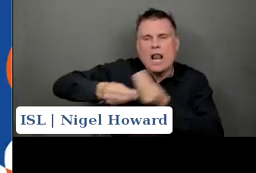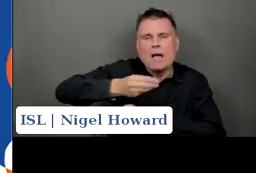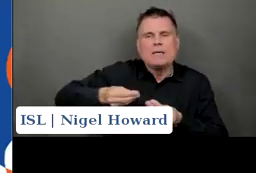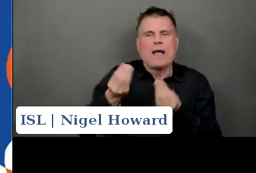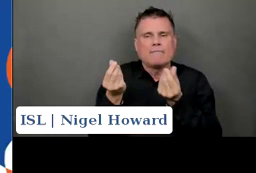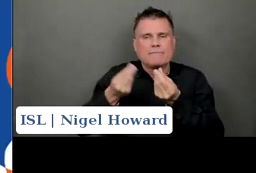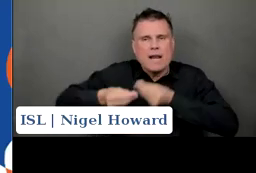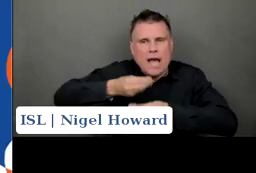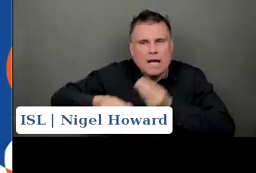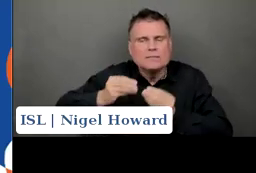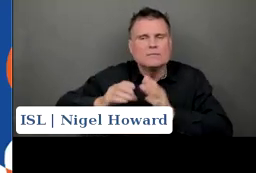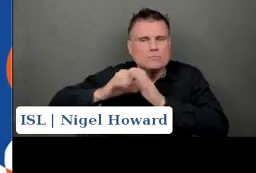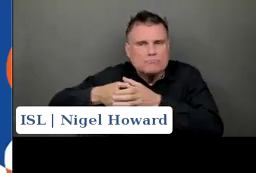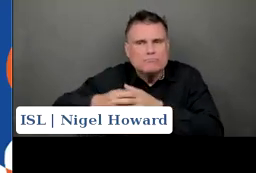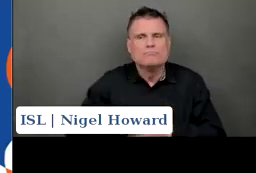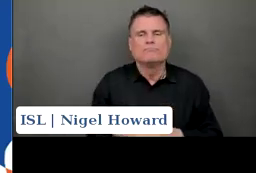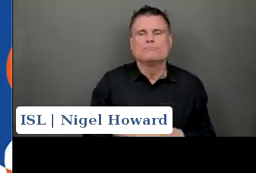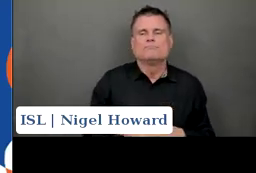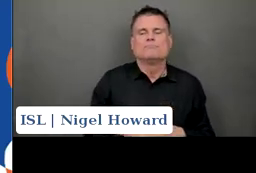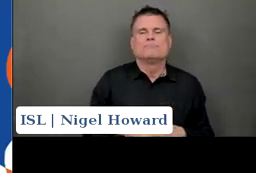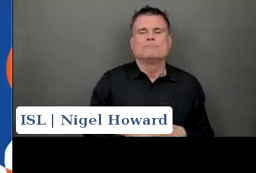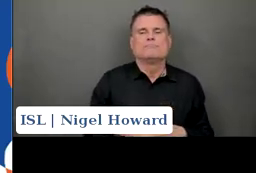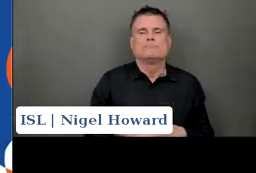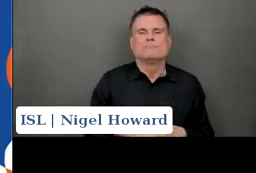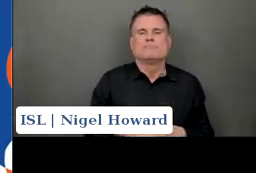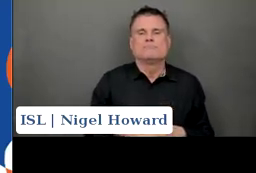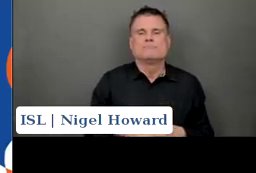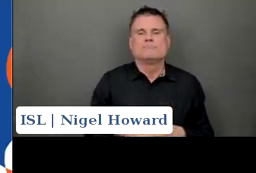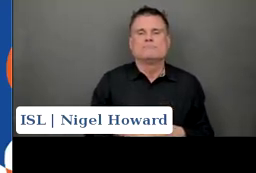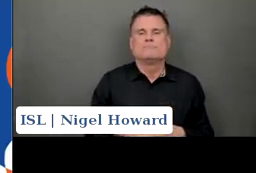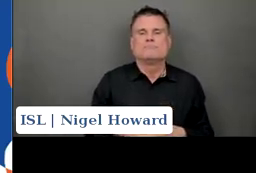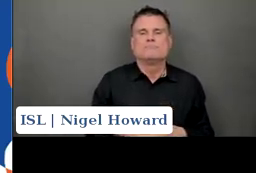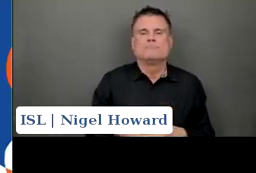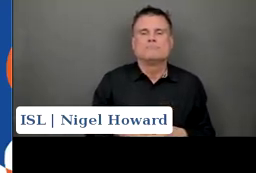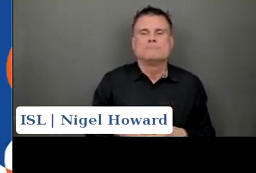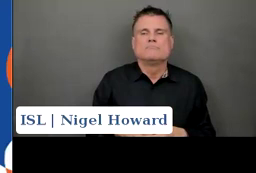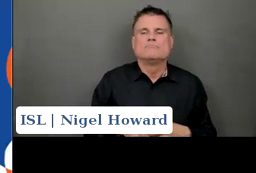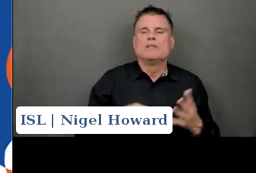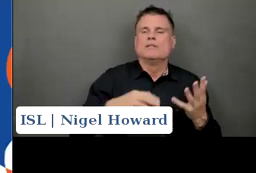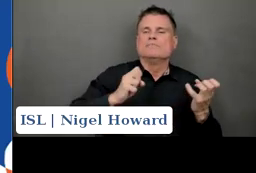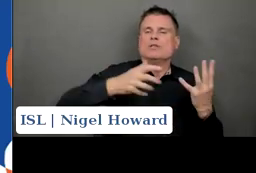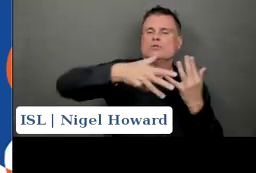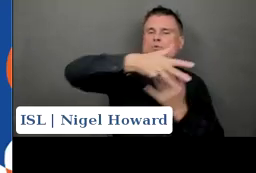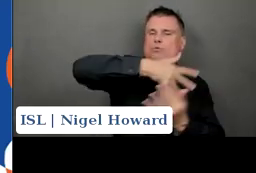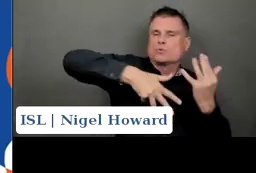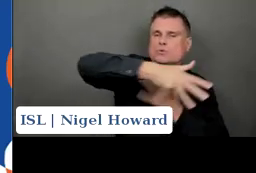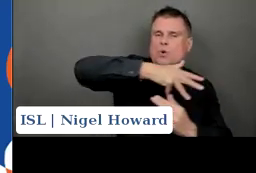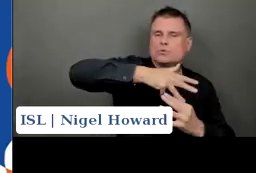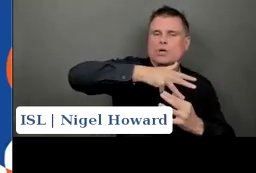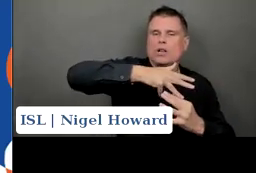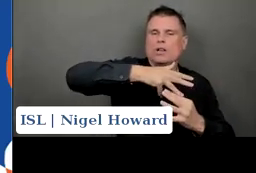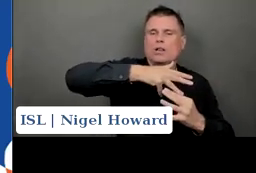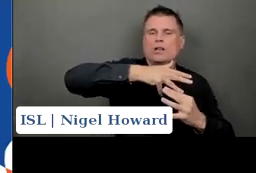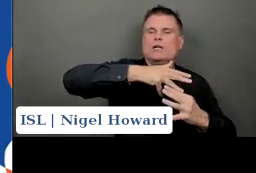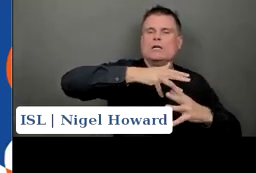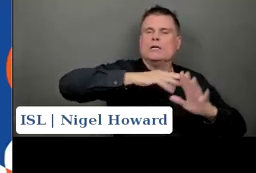repetir por los pocos minutos que tenemos, pero que Alexander y Loren precisamente destacaban con mucha claridad todas